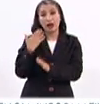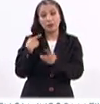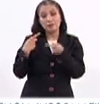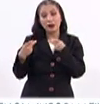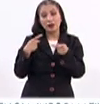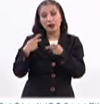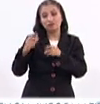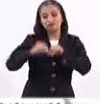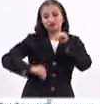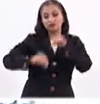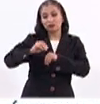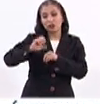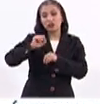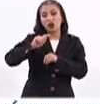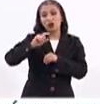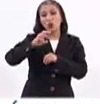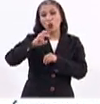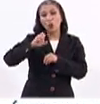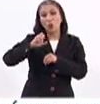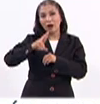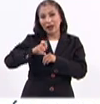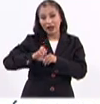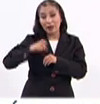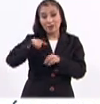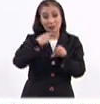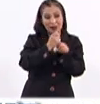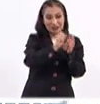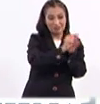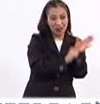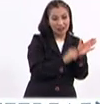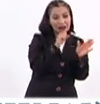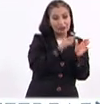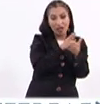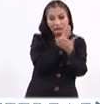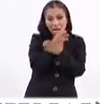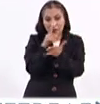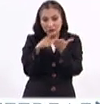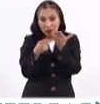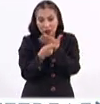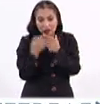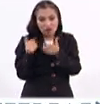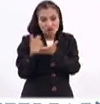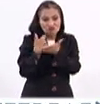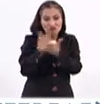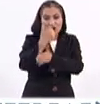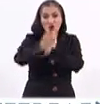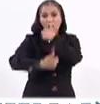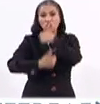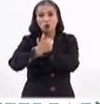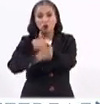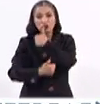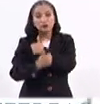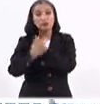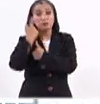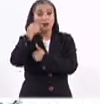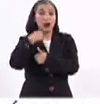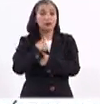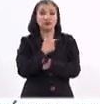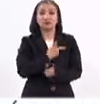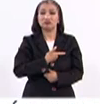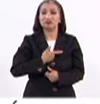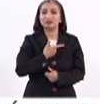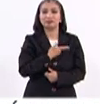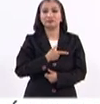desarrollo de software, ¿no? Entonces ves jóvenes de primer semestre ya metidos en proyectos y en concursos. Y para mí es un